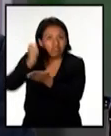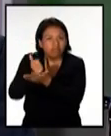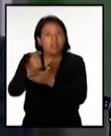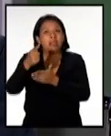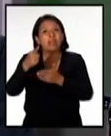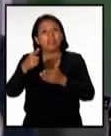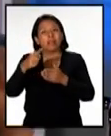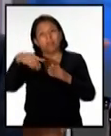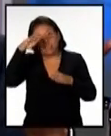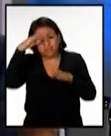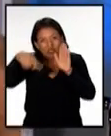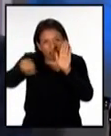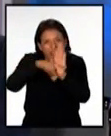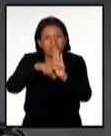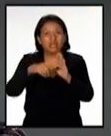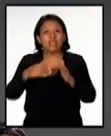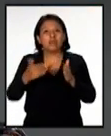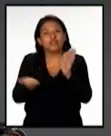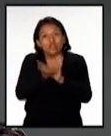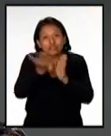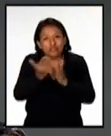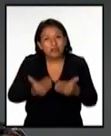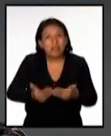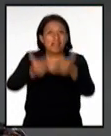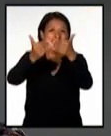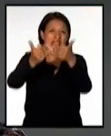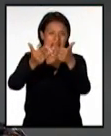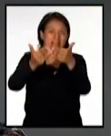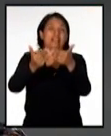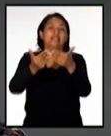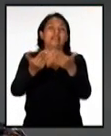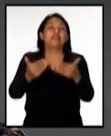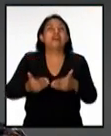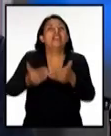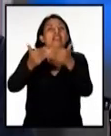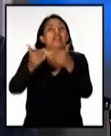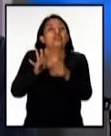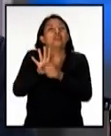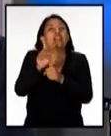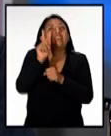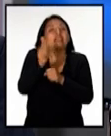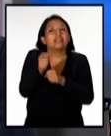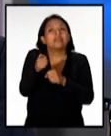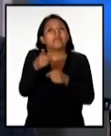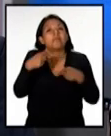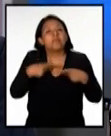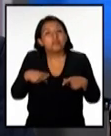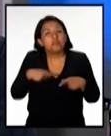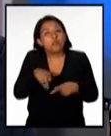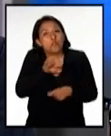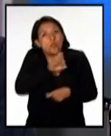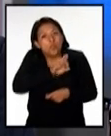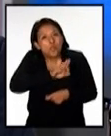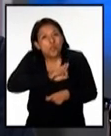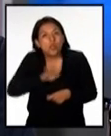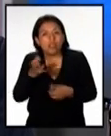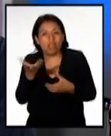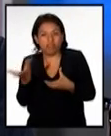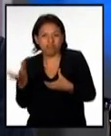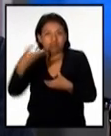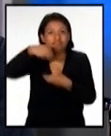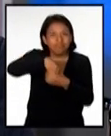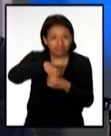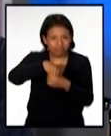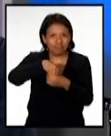barreras físicas. Hemos visto varias ahí, barreras que tienen que ver con la posibilidad de la inclusión